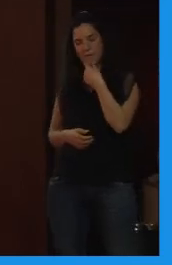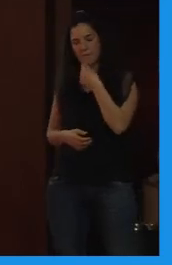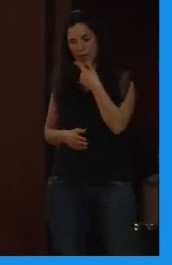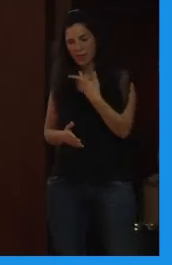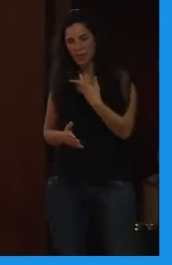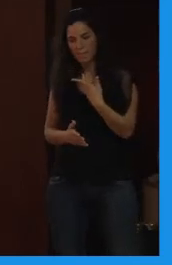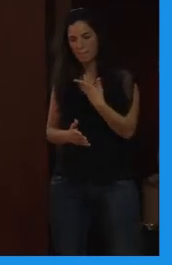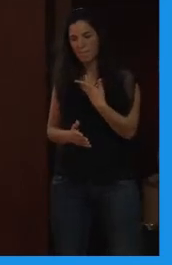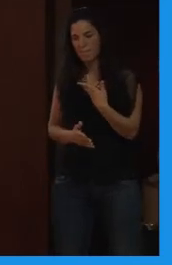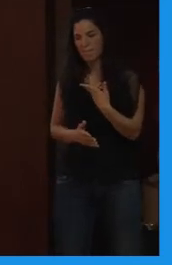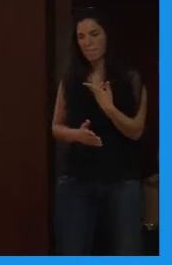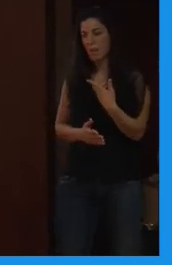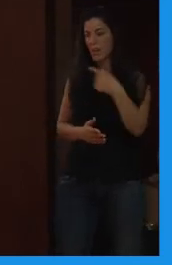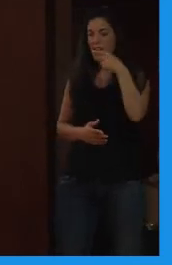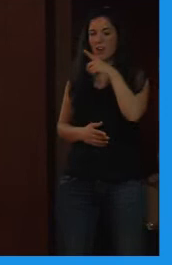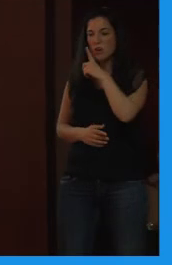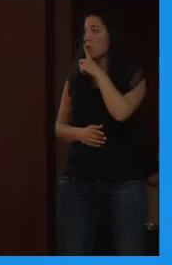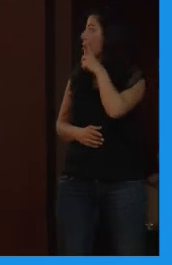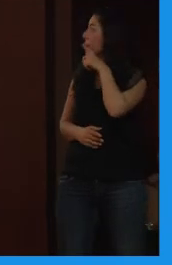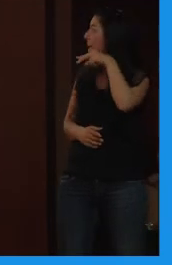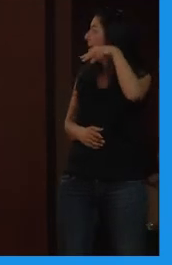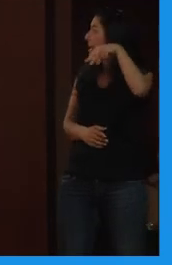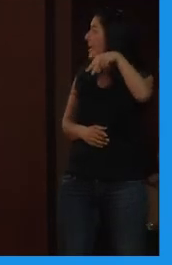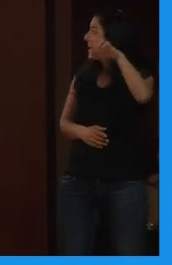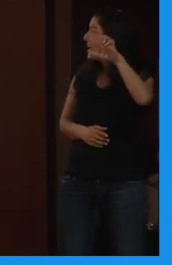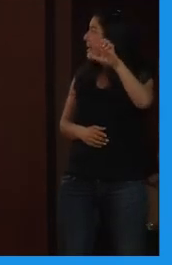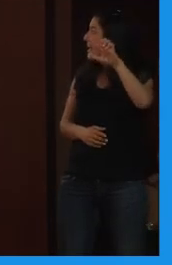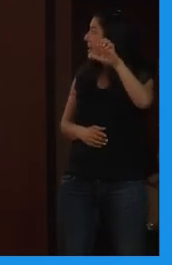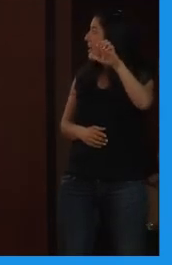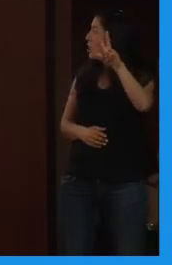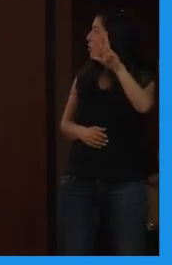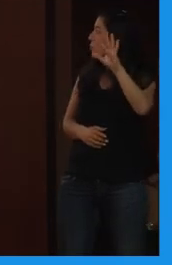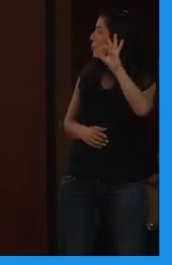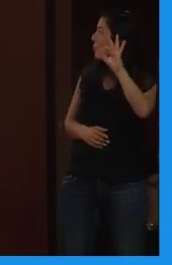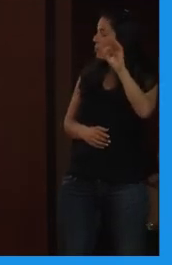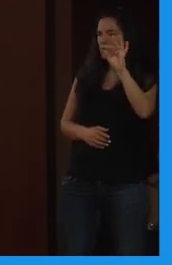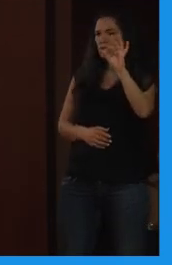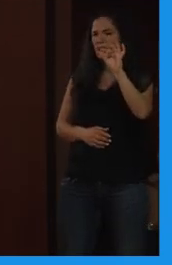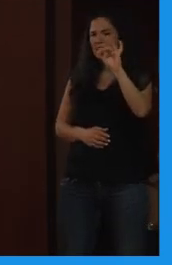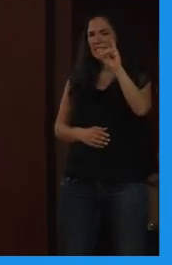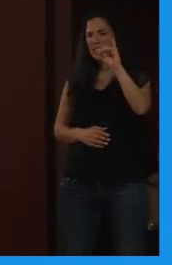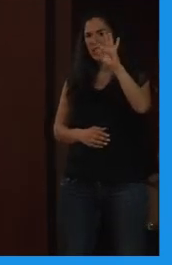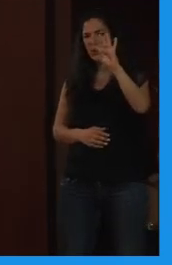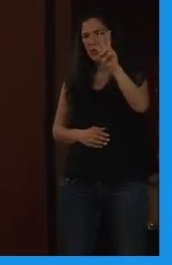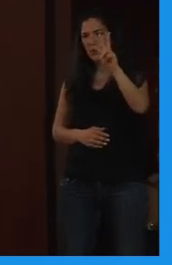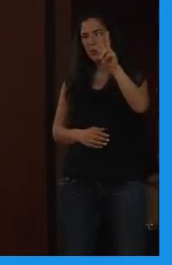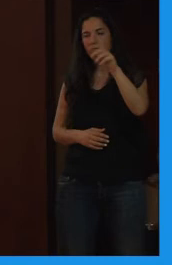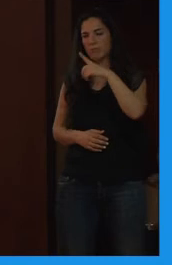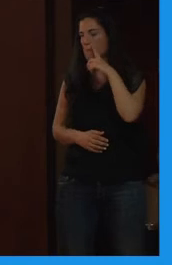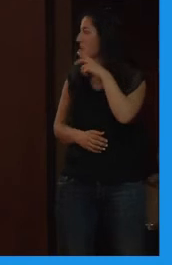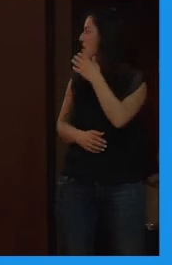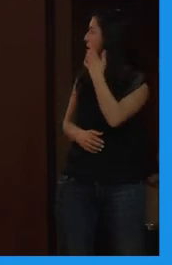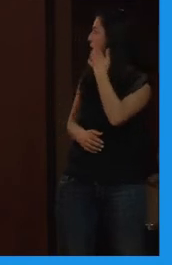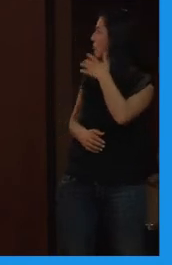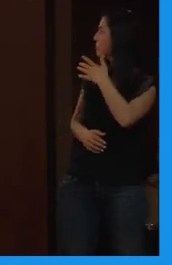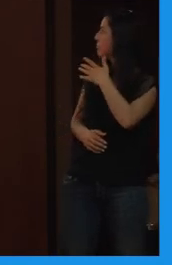Es la levotirosina, a lo mejor alguna de vosotras o alguno de vosotros está tomando, es el Eutirox o el Levotroid. Hay las dosis habituales, pues